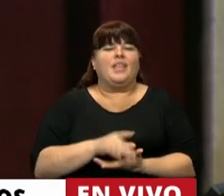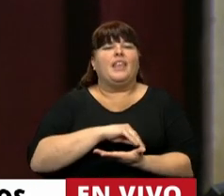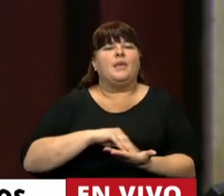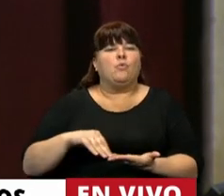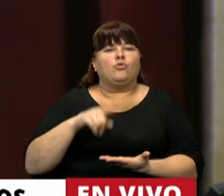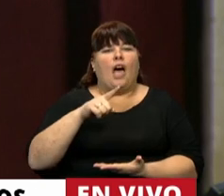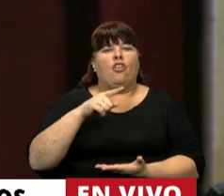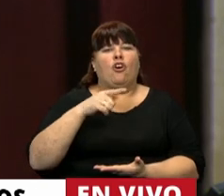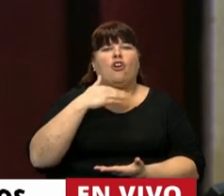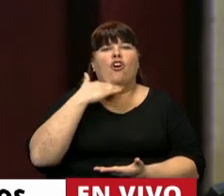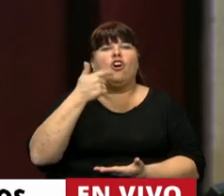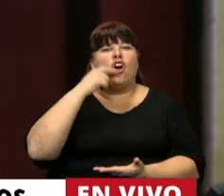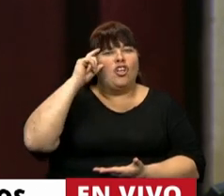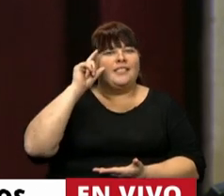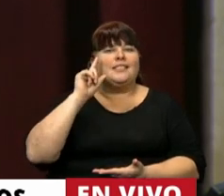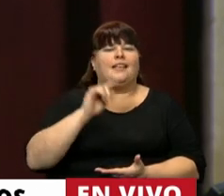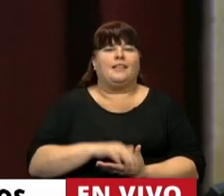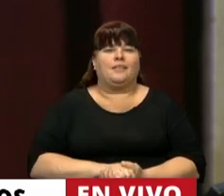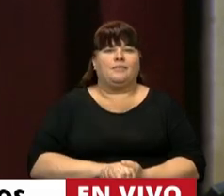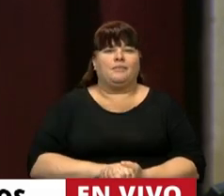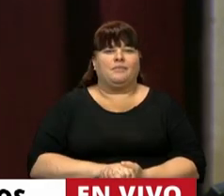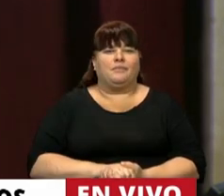Diputado José Luis Martiarena.